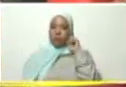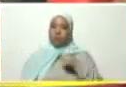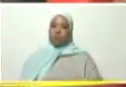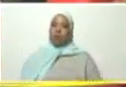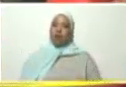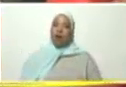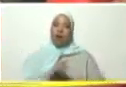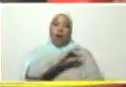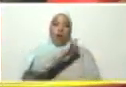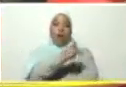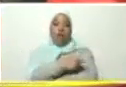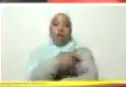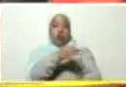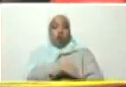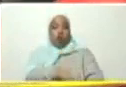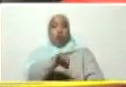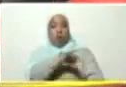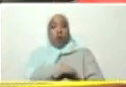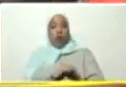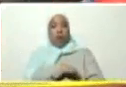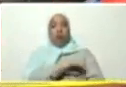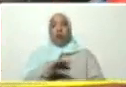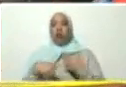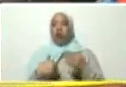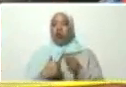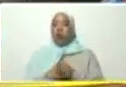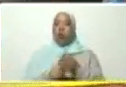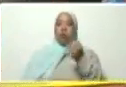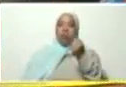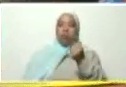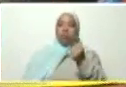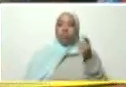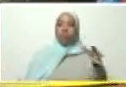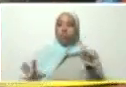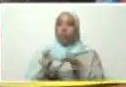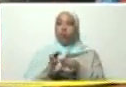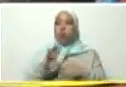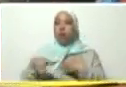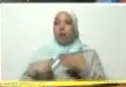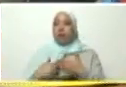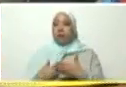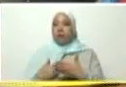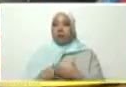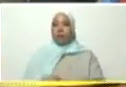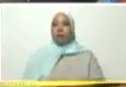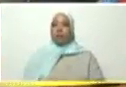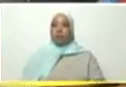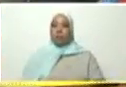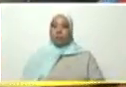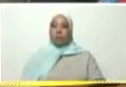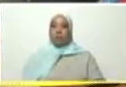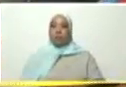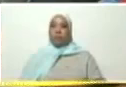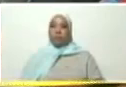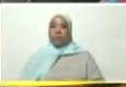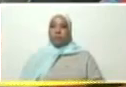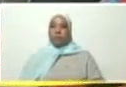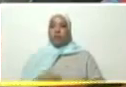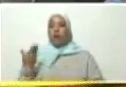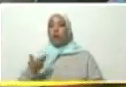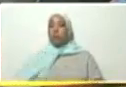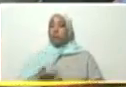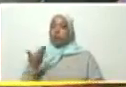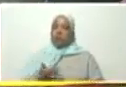sociales construyendo pues todas las fuerzas articulando toda la fuerza es muy